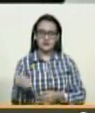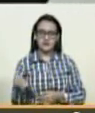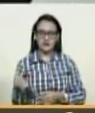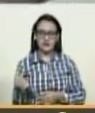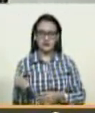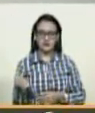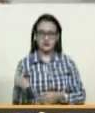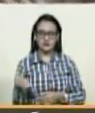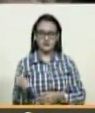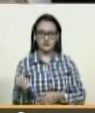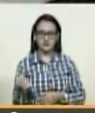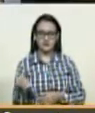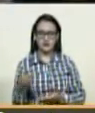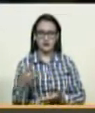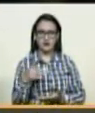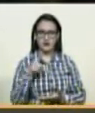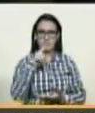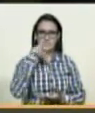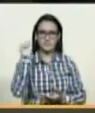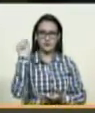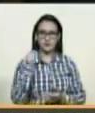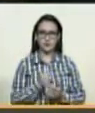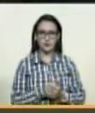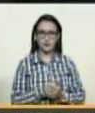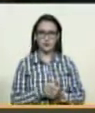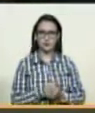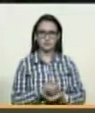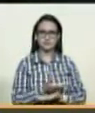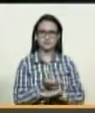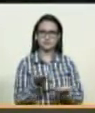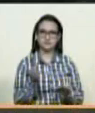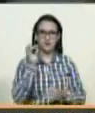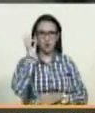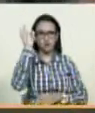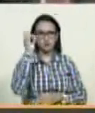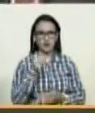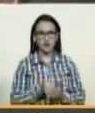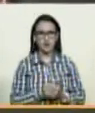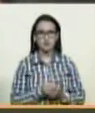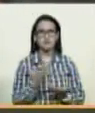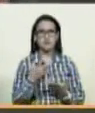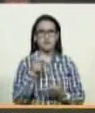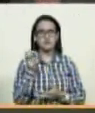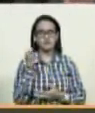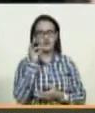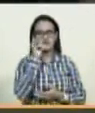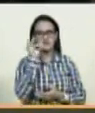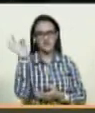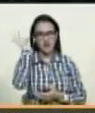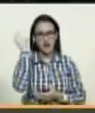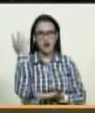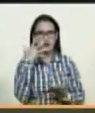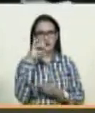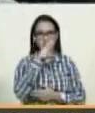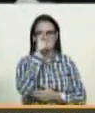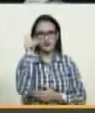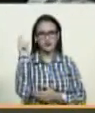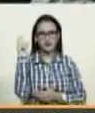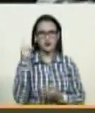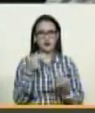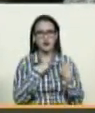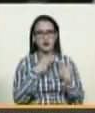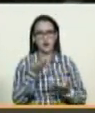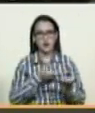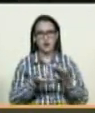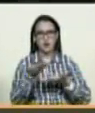ciudadano del consejo moral republicano tarek william saab fiscal general de la república al encargado